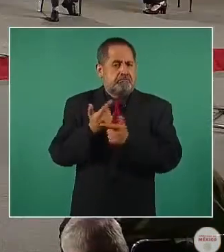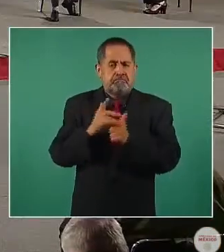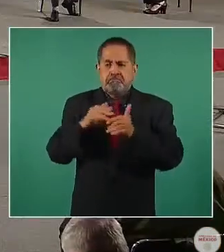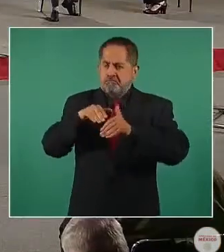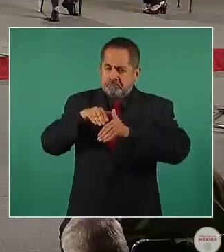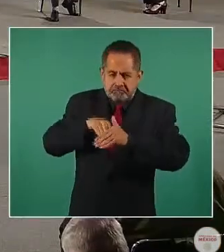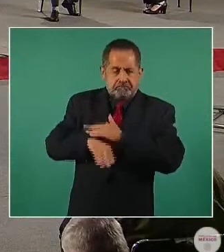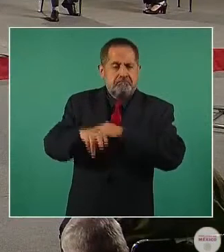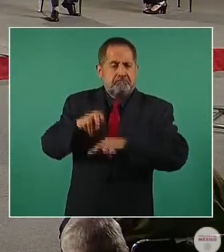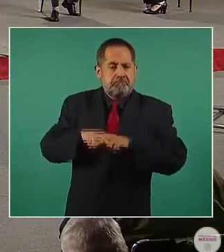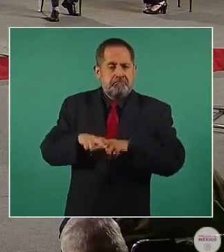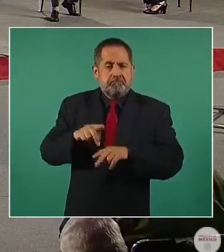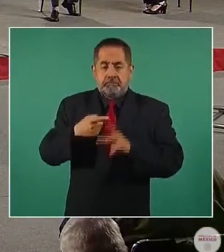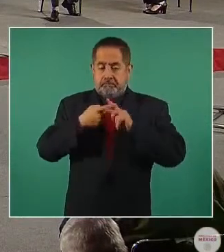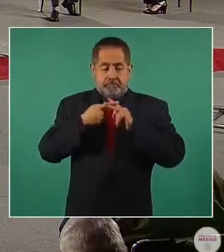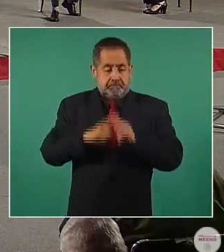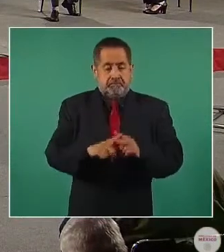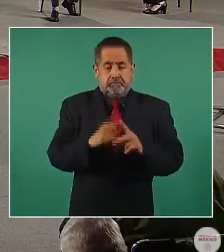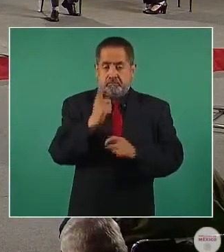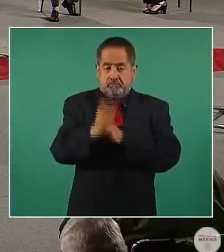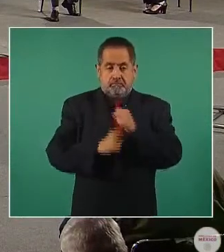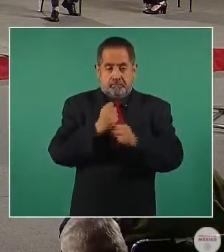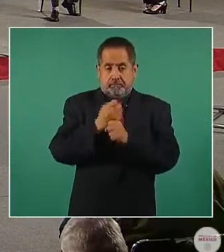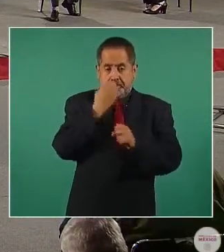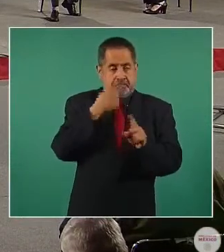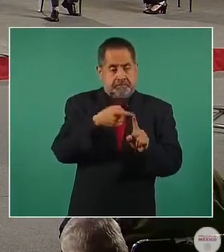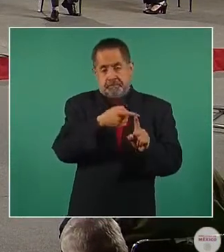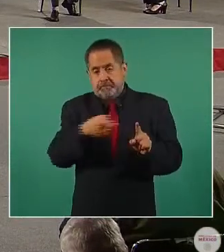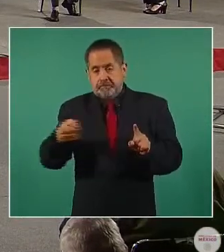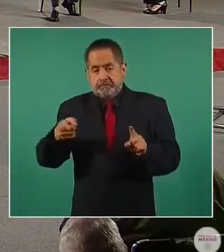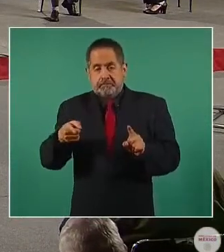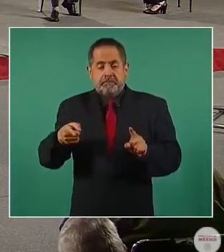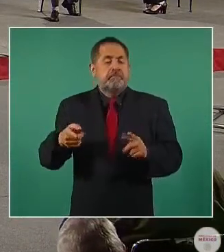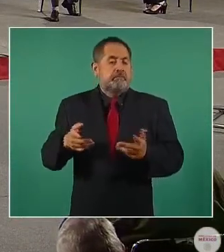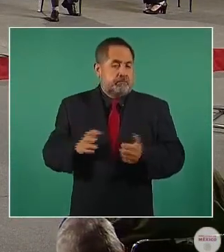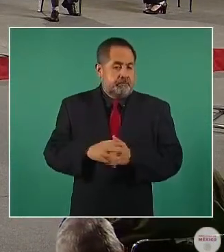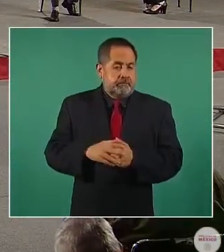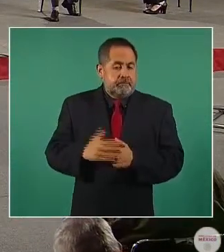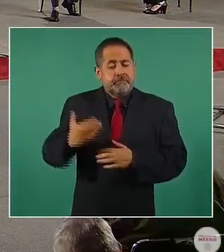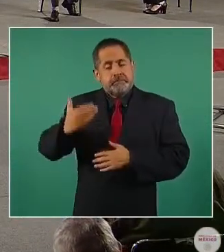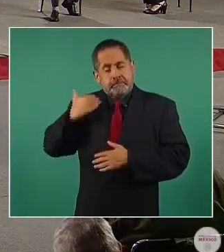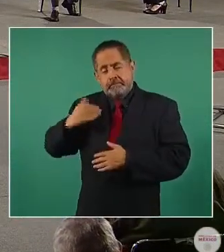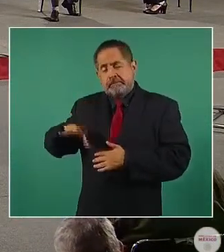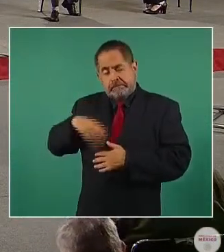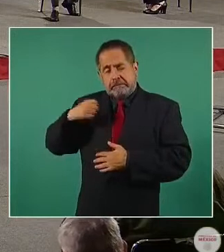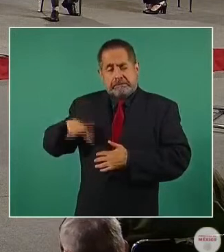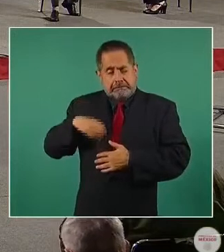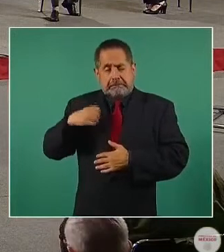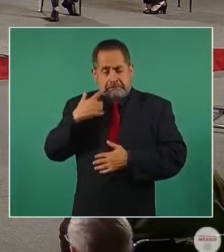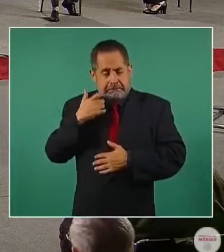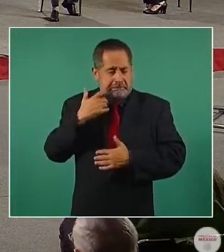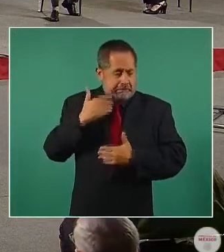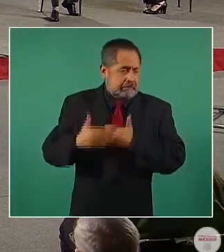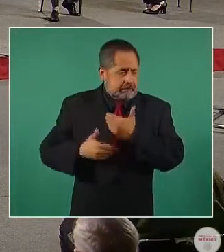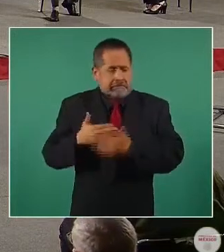Se inicia el nuevo ciclo escolar. Se ha hecho todo un esfuerzo.